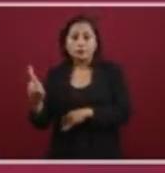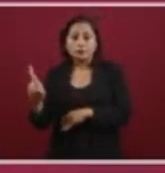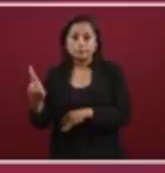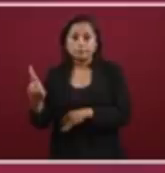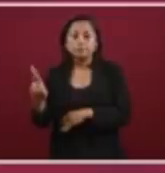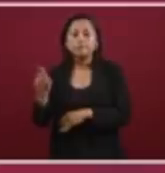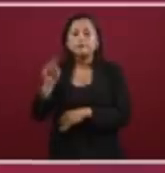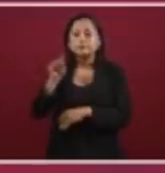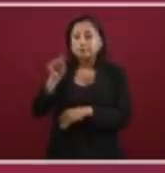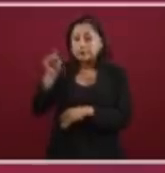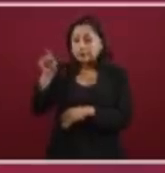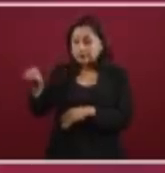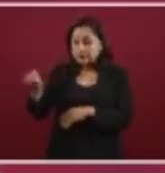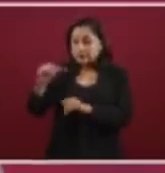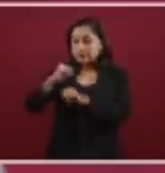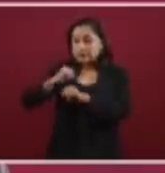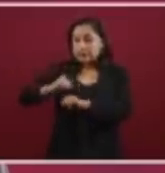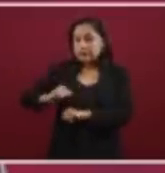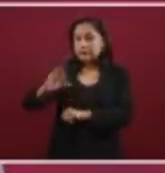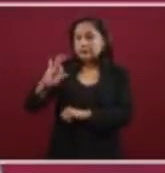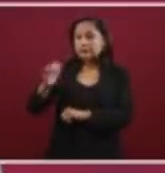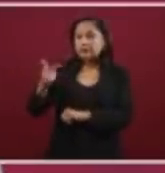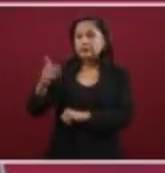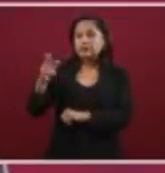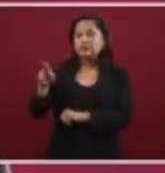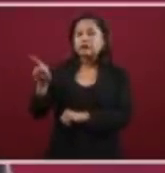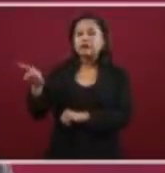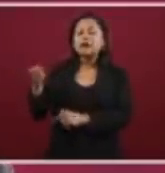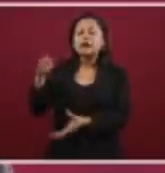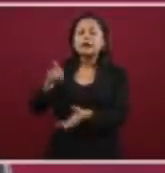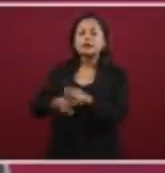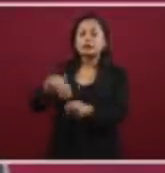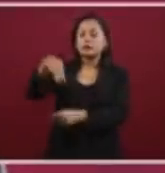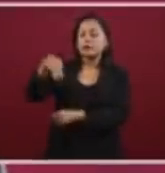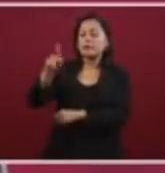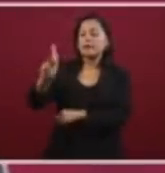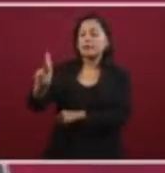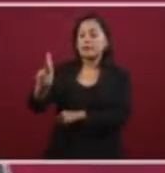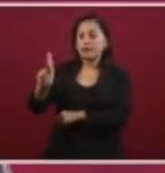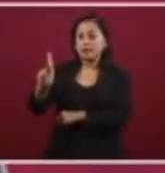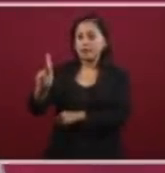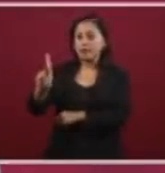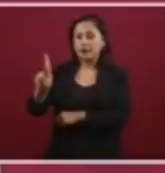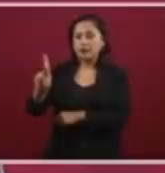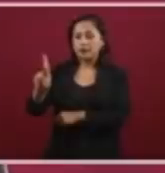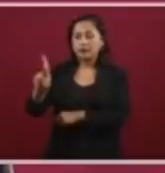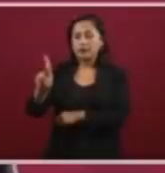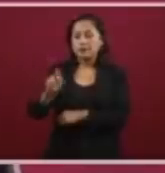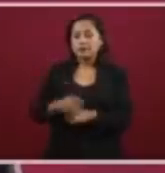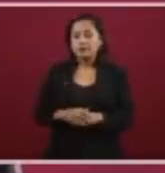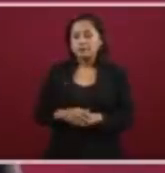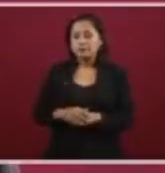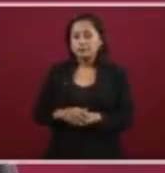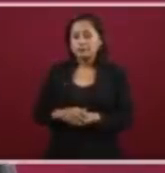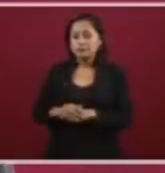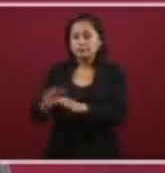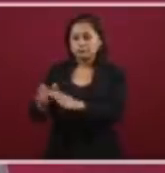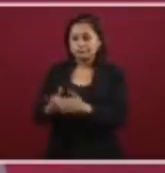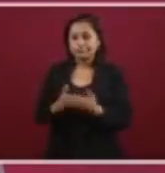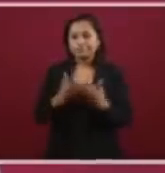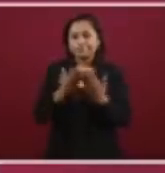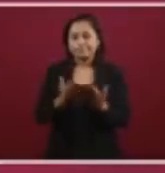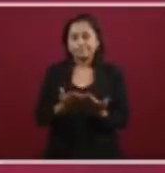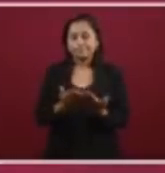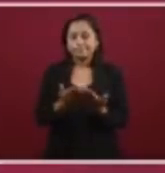ahí el ministerio público este tiene que